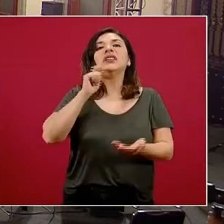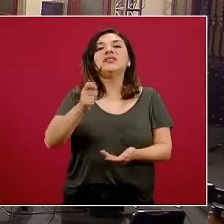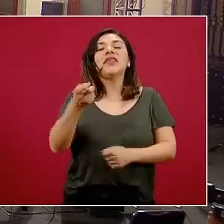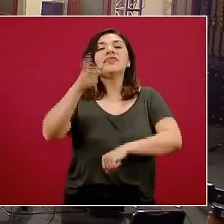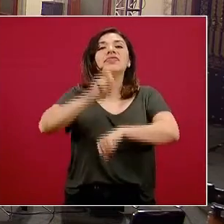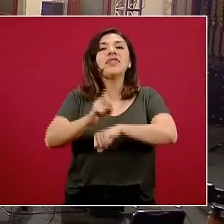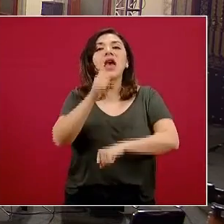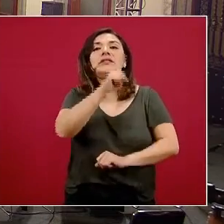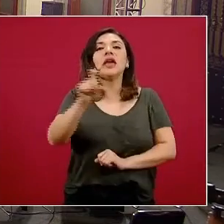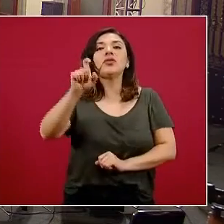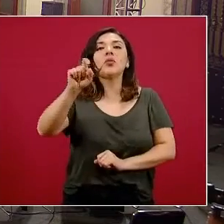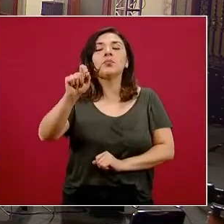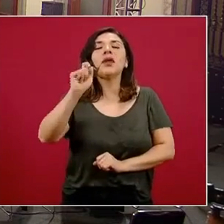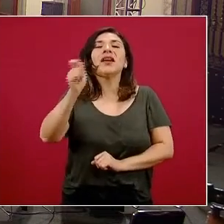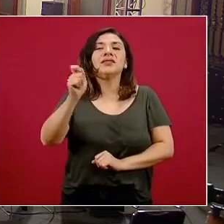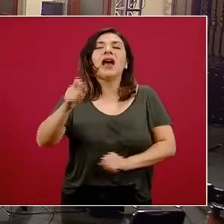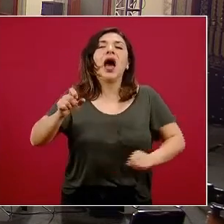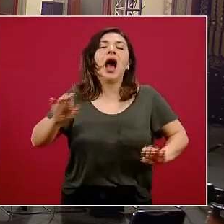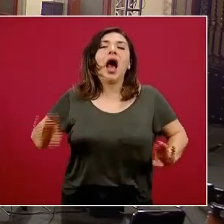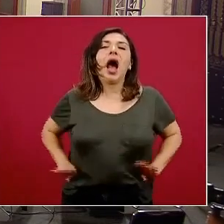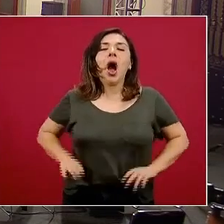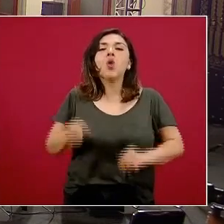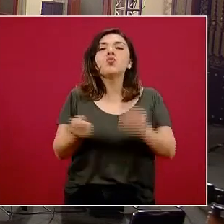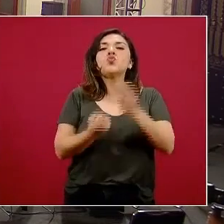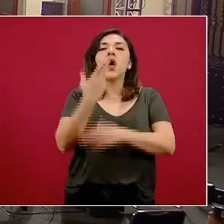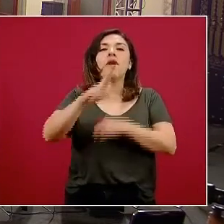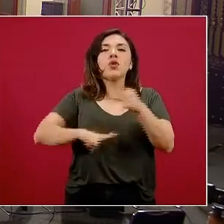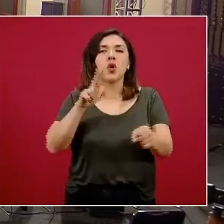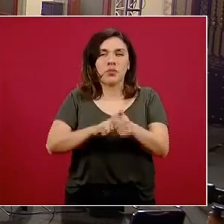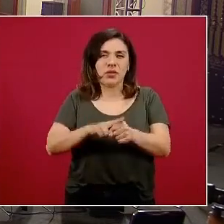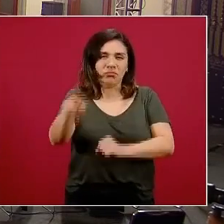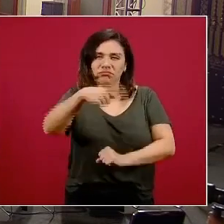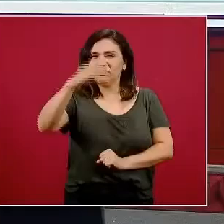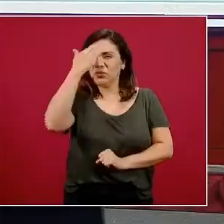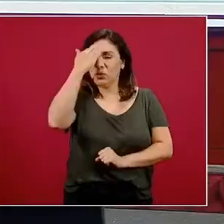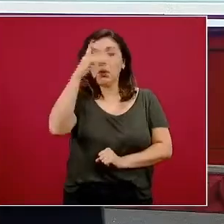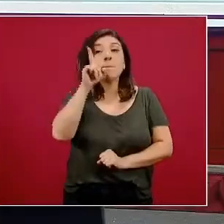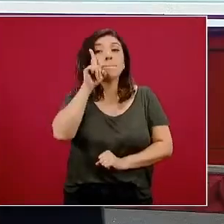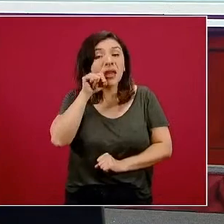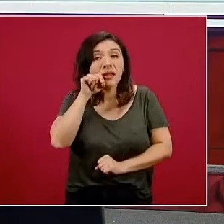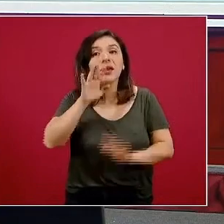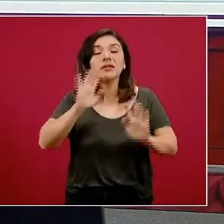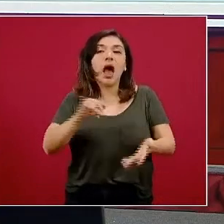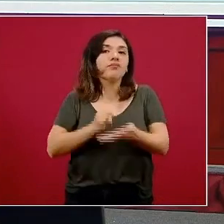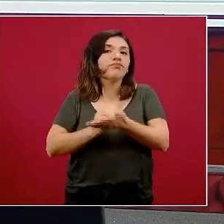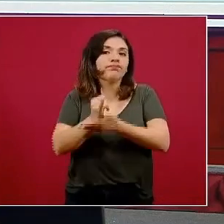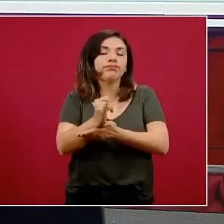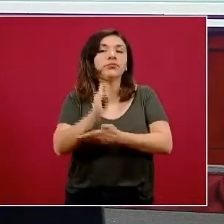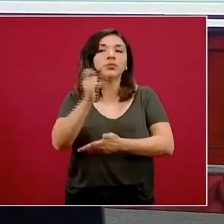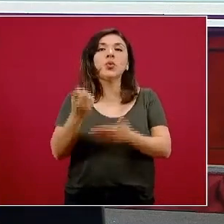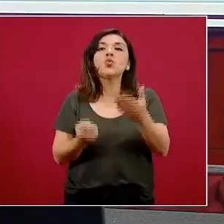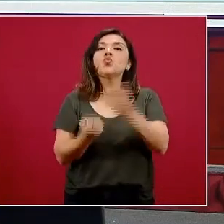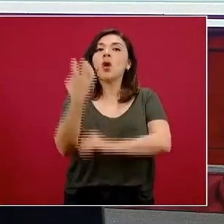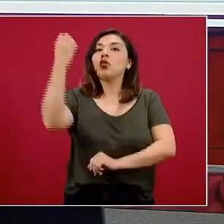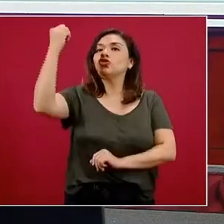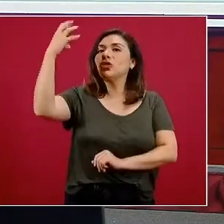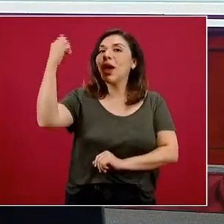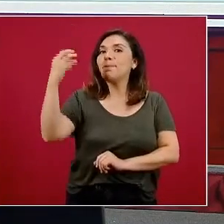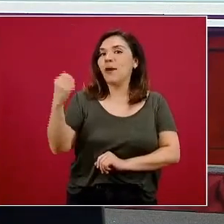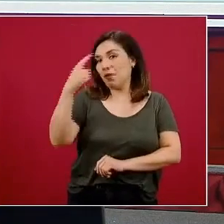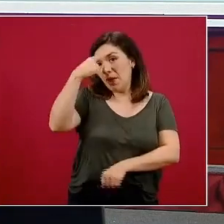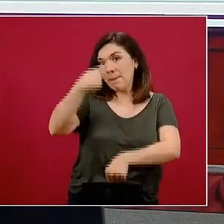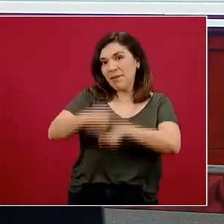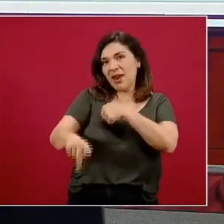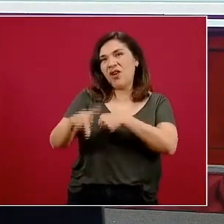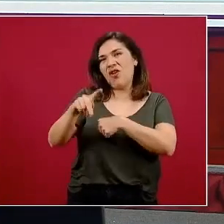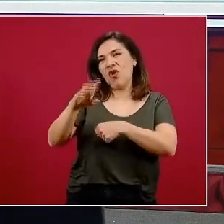número 120 de esta nueva normalidad. Como todos ya saben, el día de mañana entra en vigor nuevos niveles de riesgo para